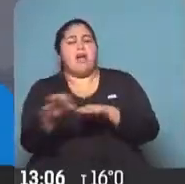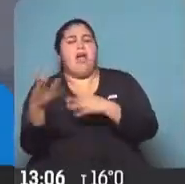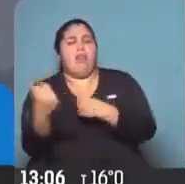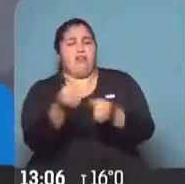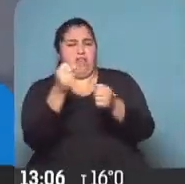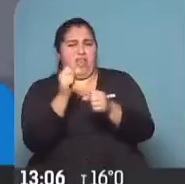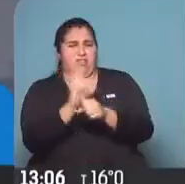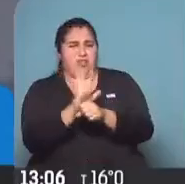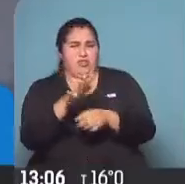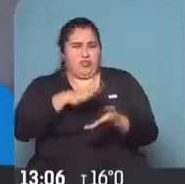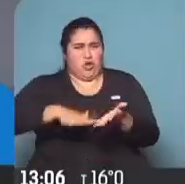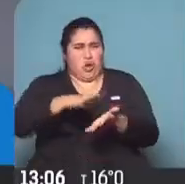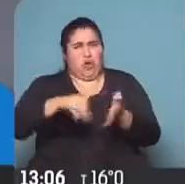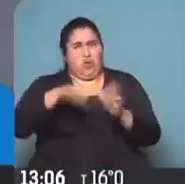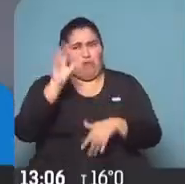pena